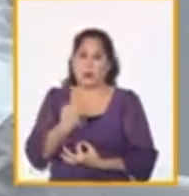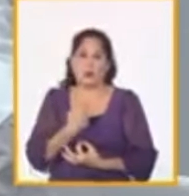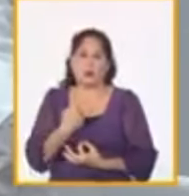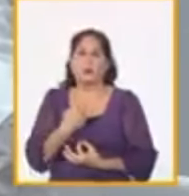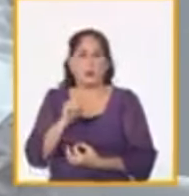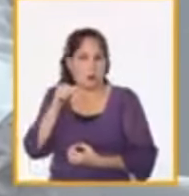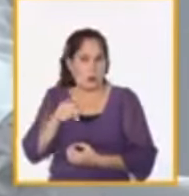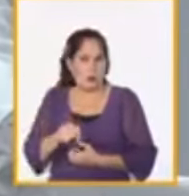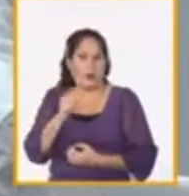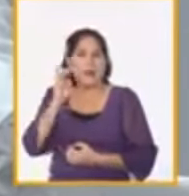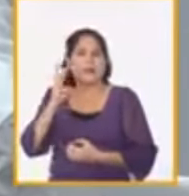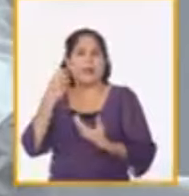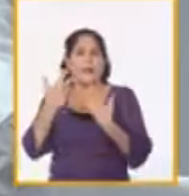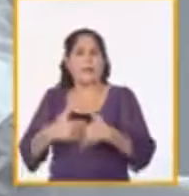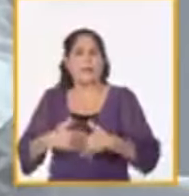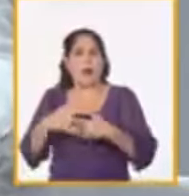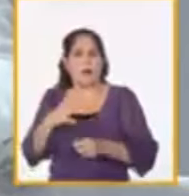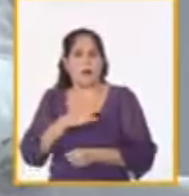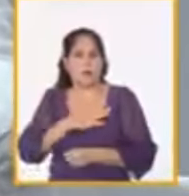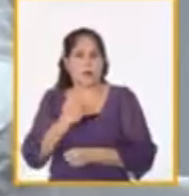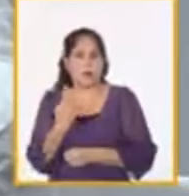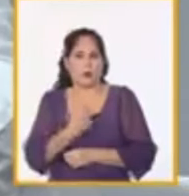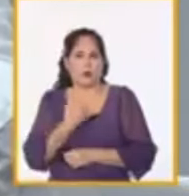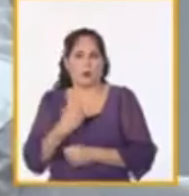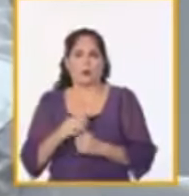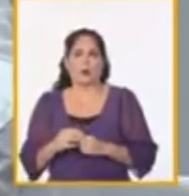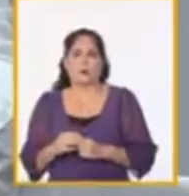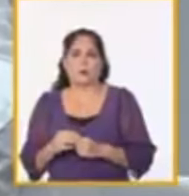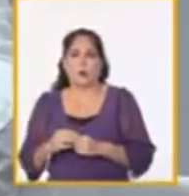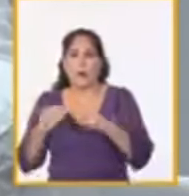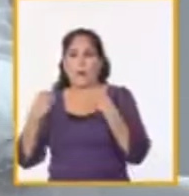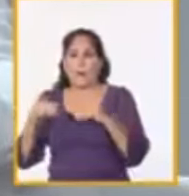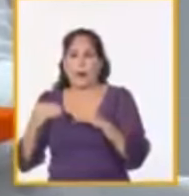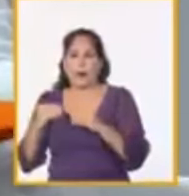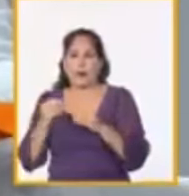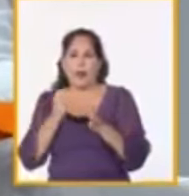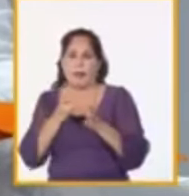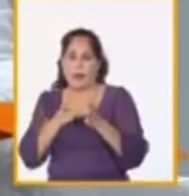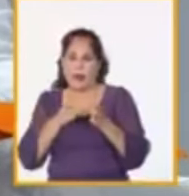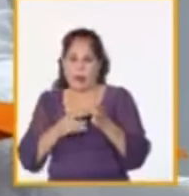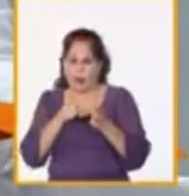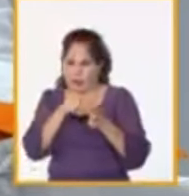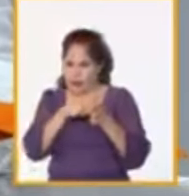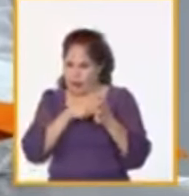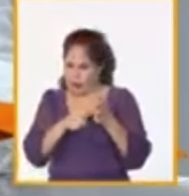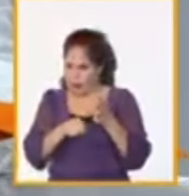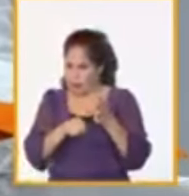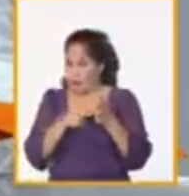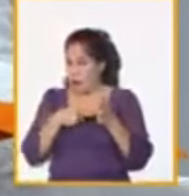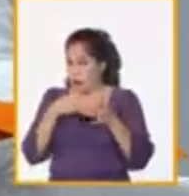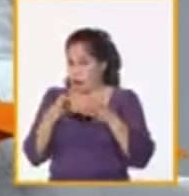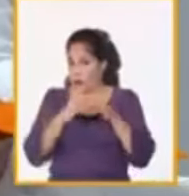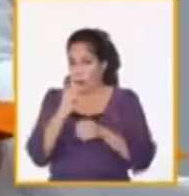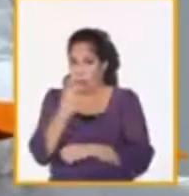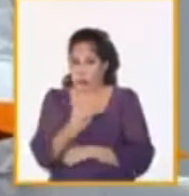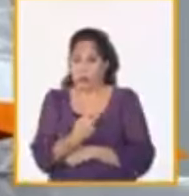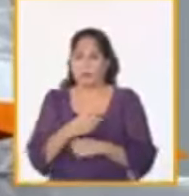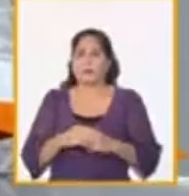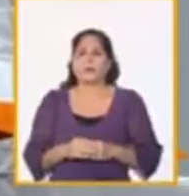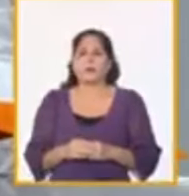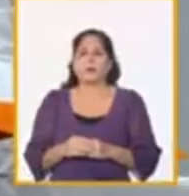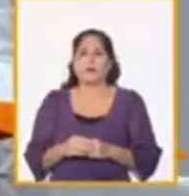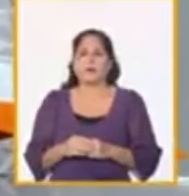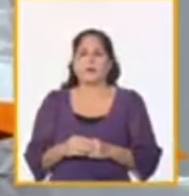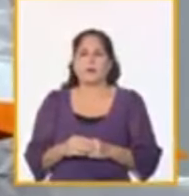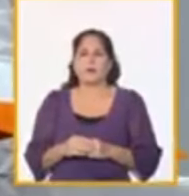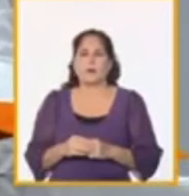las tres fábricas nuestras, Hidropla tiene tres líneas, hoy tiene dos funcionando, y la línea corrugada